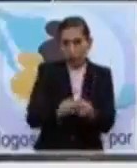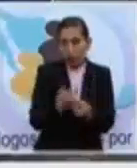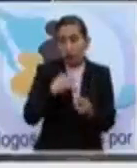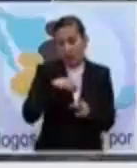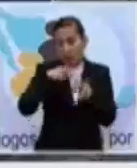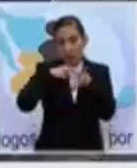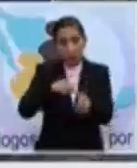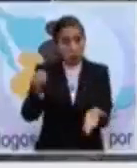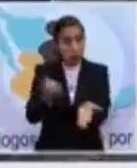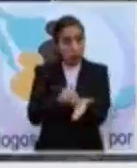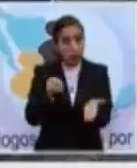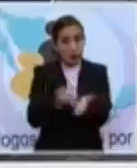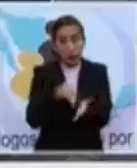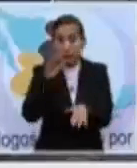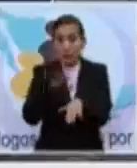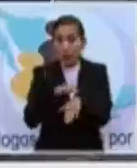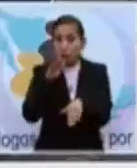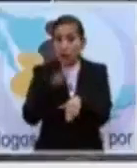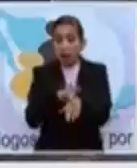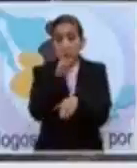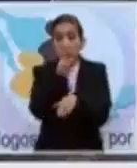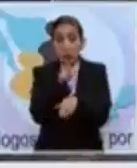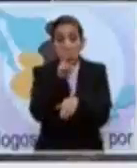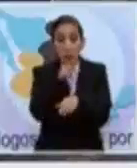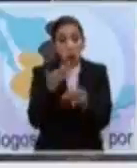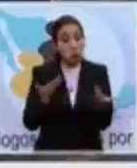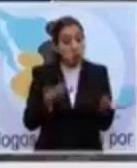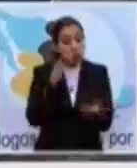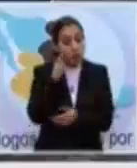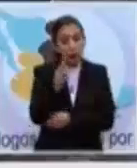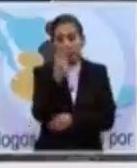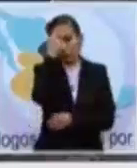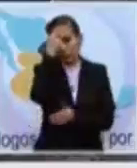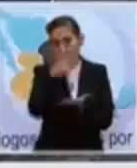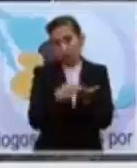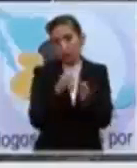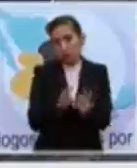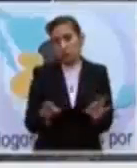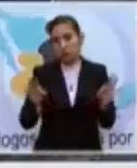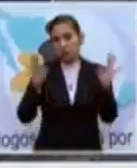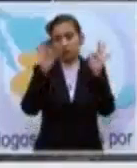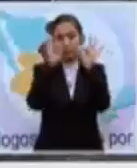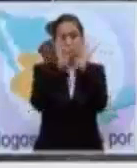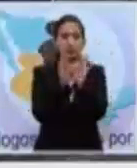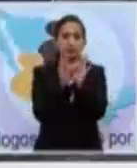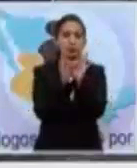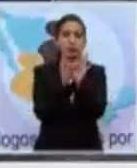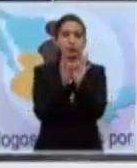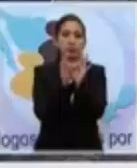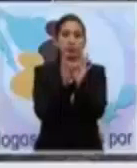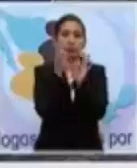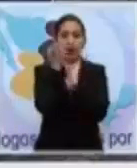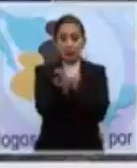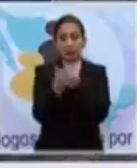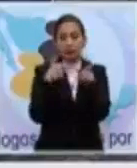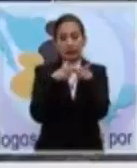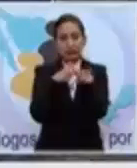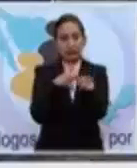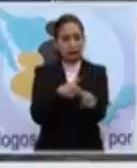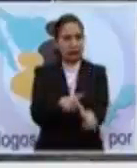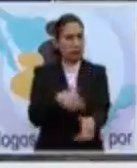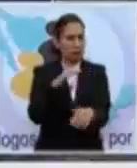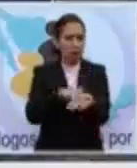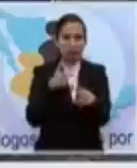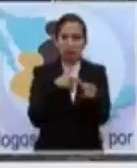se continúan haciendo y cada vez mejor y más. Yo creo que es muy importante que esta continuidad